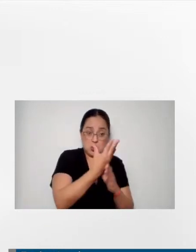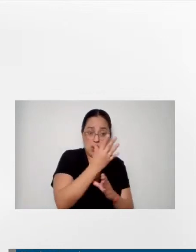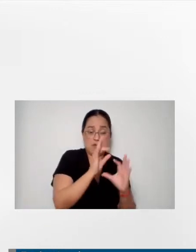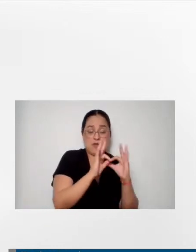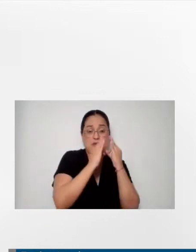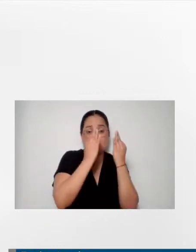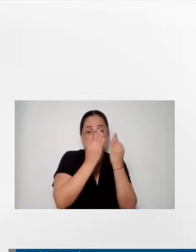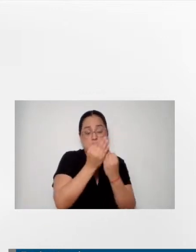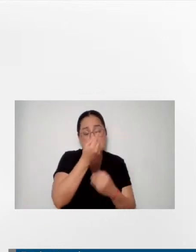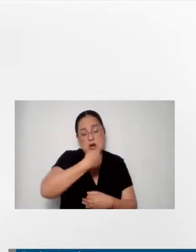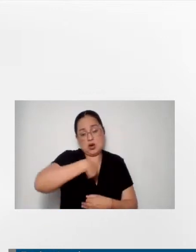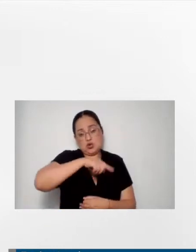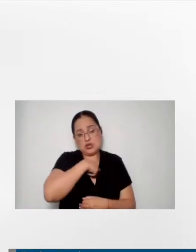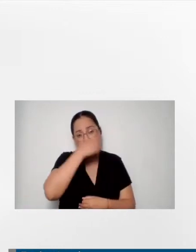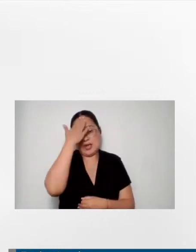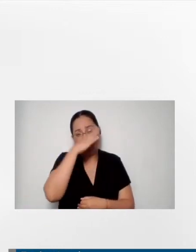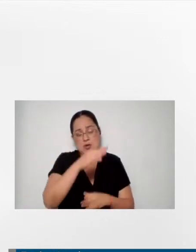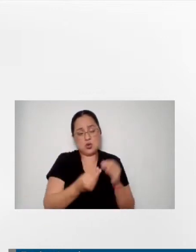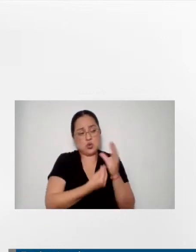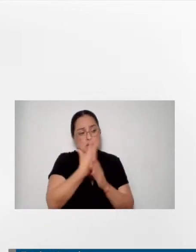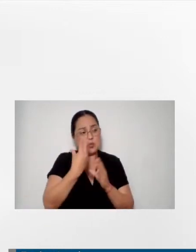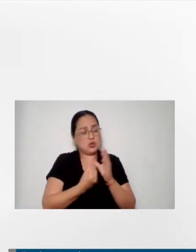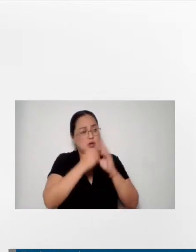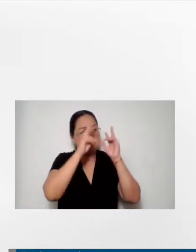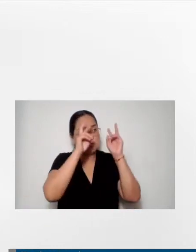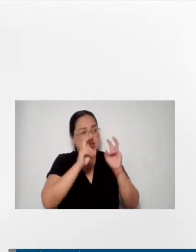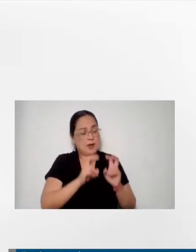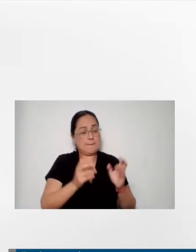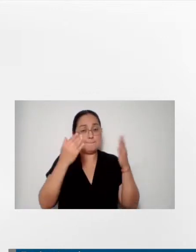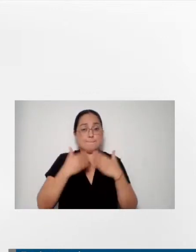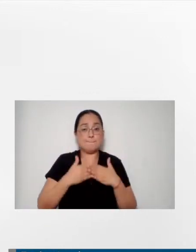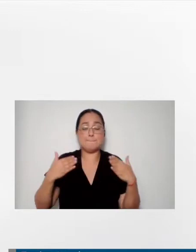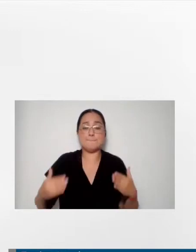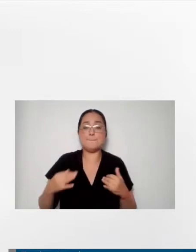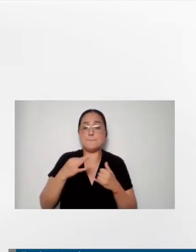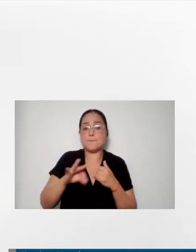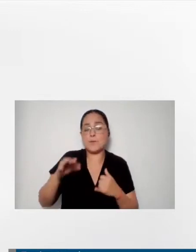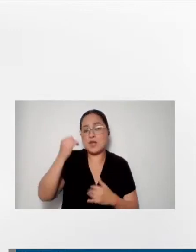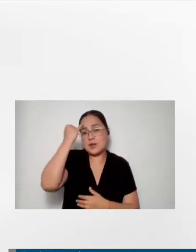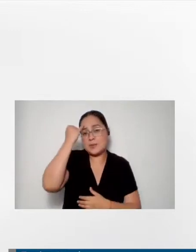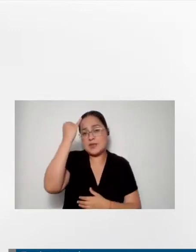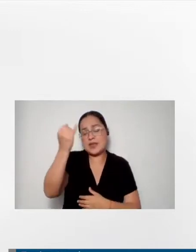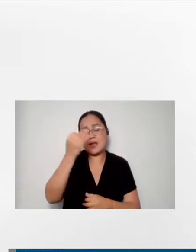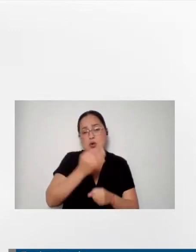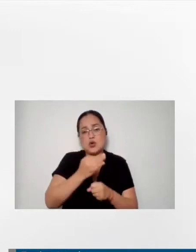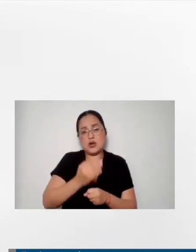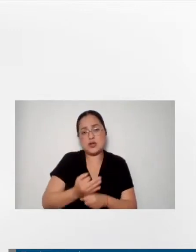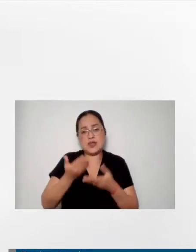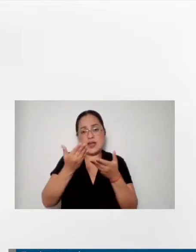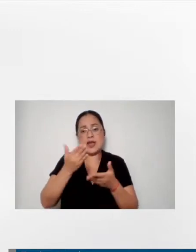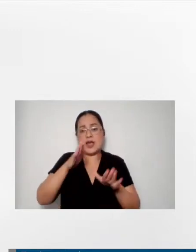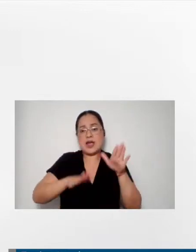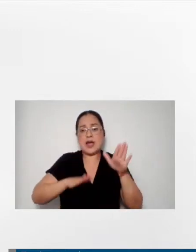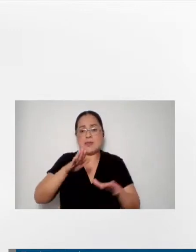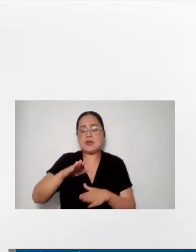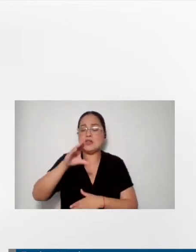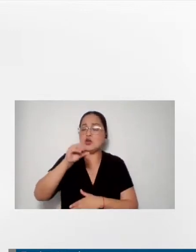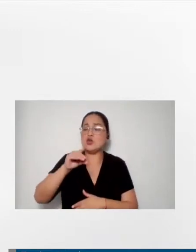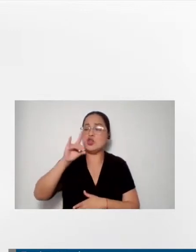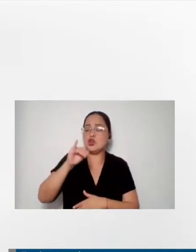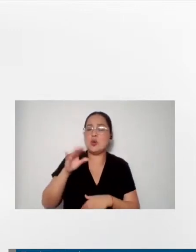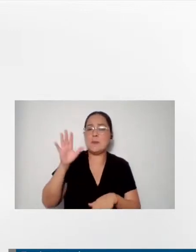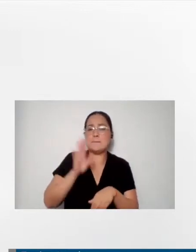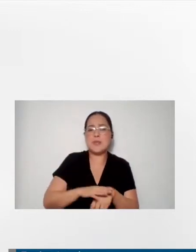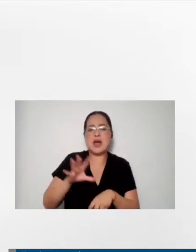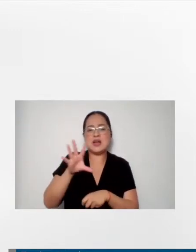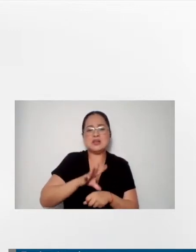actualizada. Y la última idea que pondría sería también, pues, a veces los códigos pues son más generales y más si